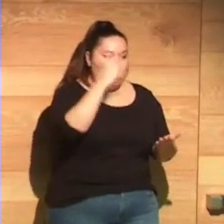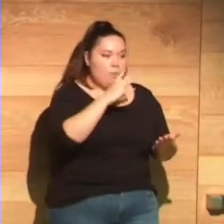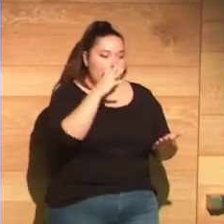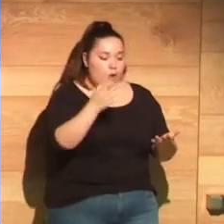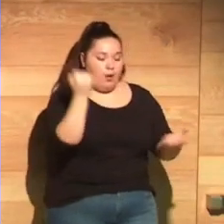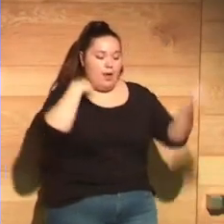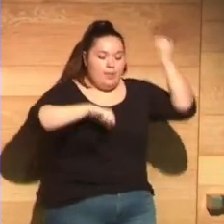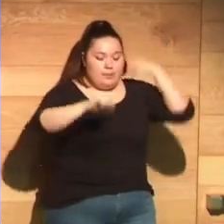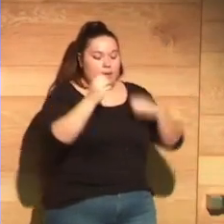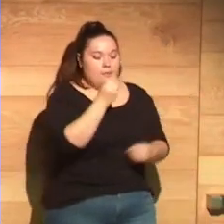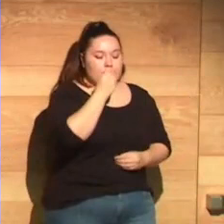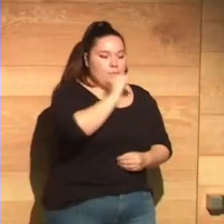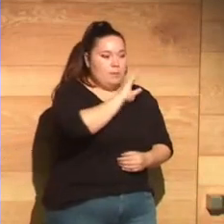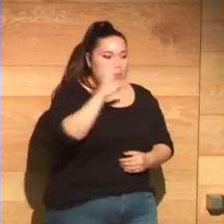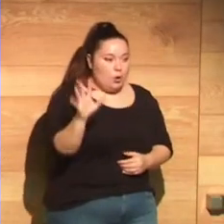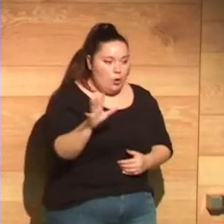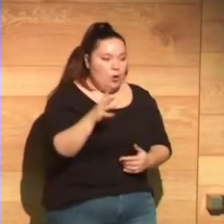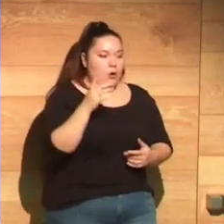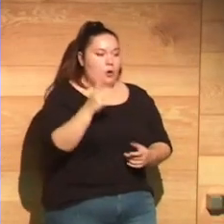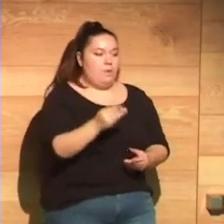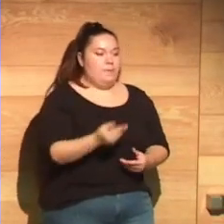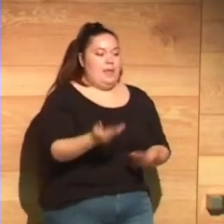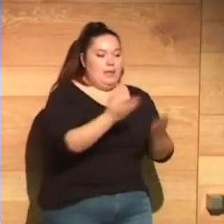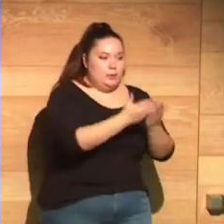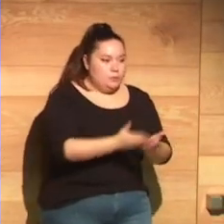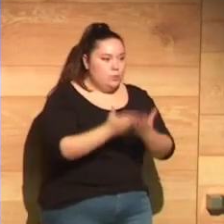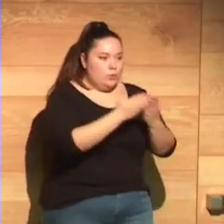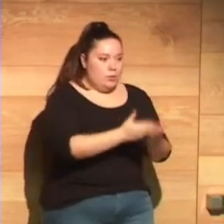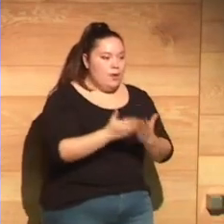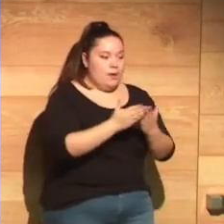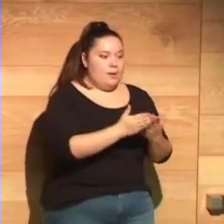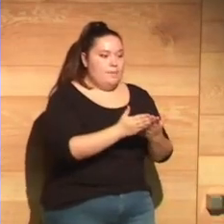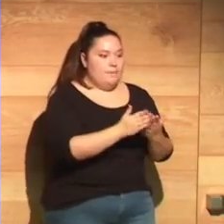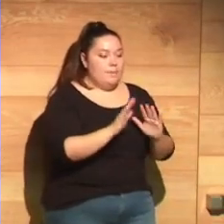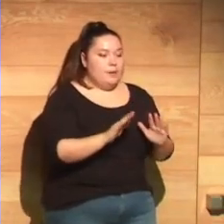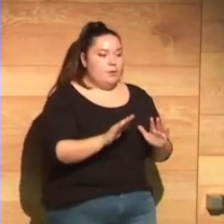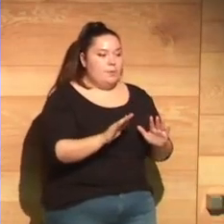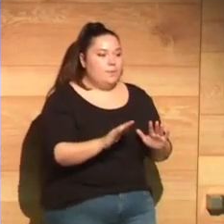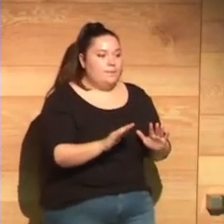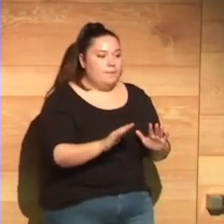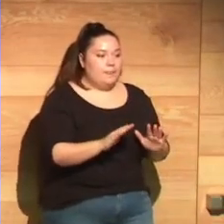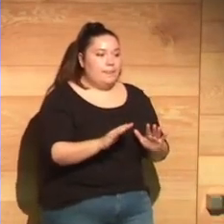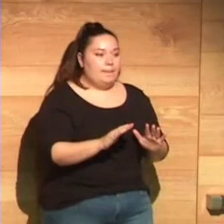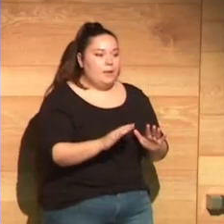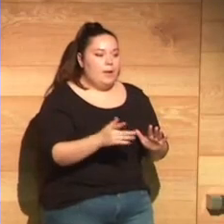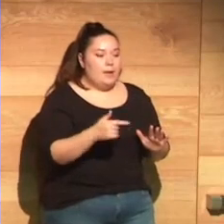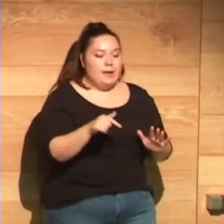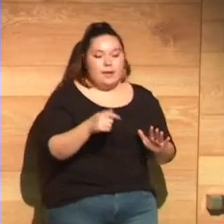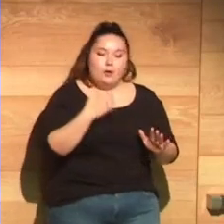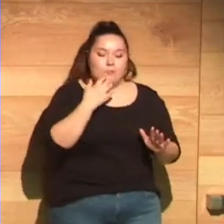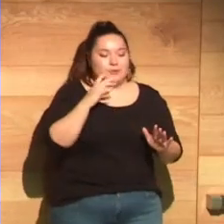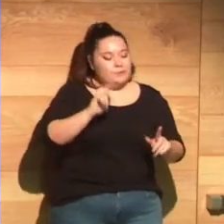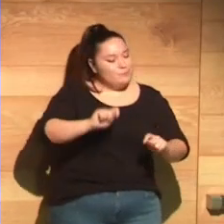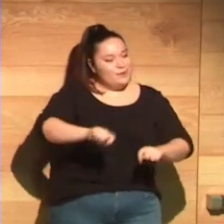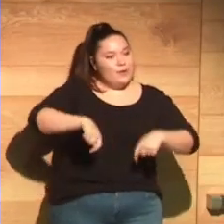leéis el libro pues vais a ver todo el empeño y todo el esfuerzo que ella hizo por ser buena actriz, que nunca dejó de estudiar,